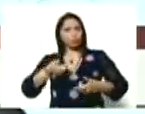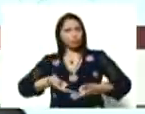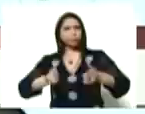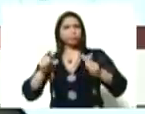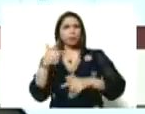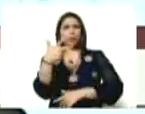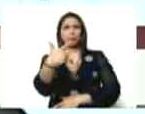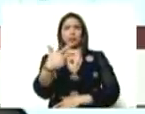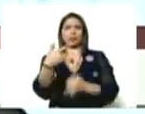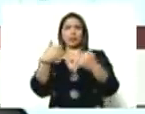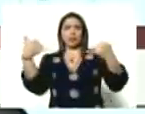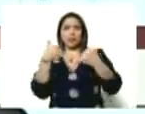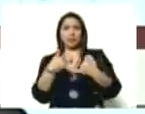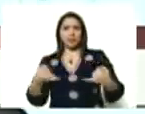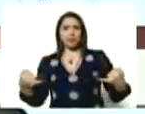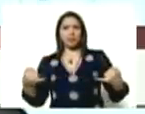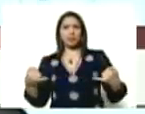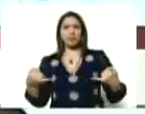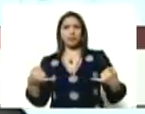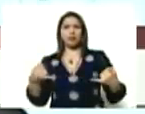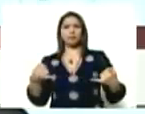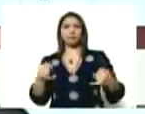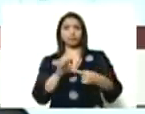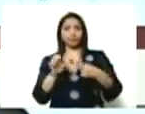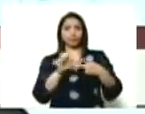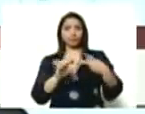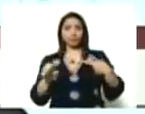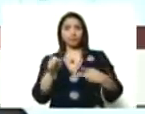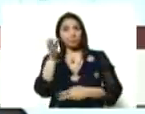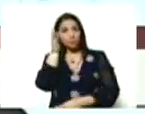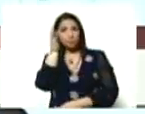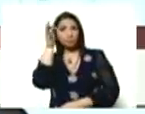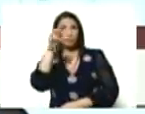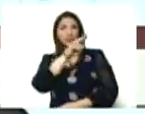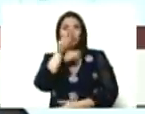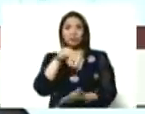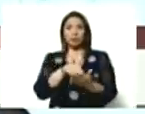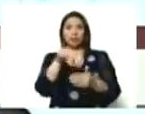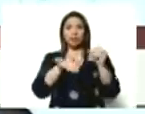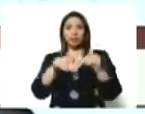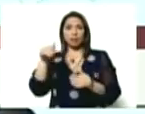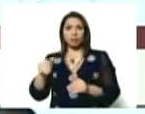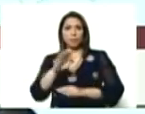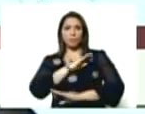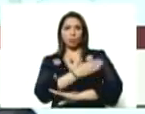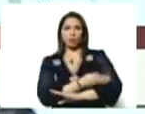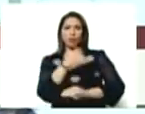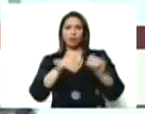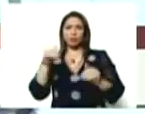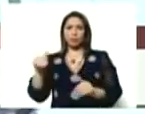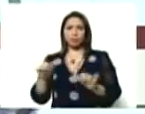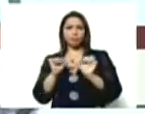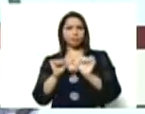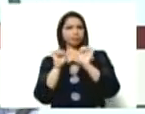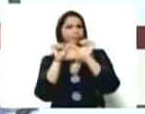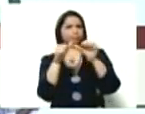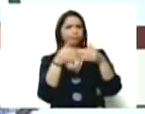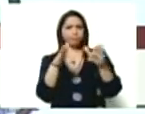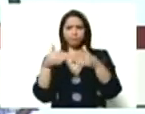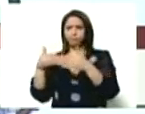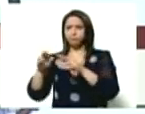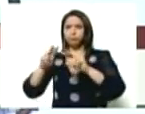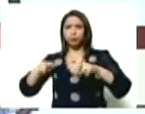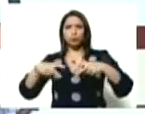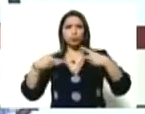tres líneas estratégicas y el Consejo Nacional Electoral, el Poder Electoral, seguirá ampliando nuevas líneas